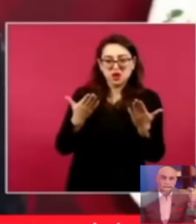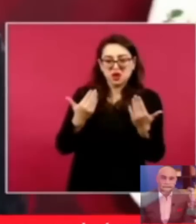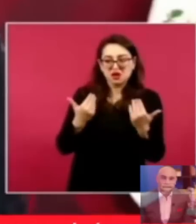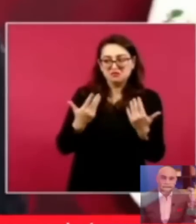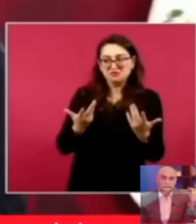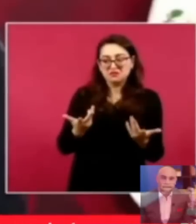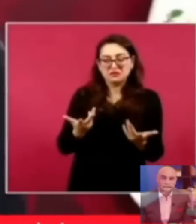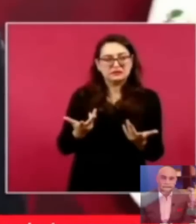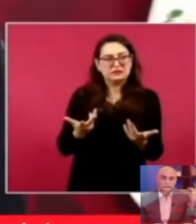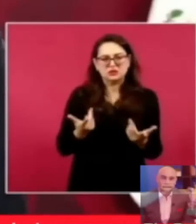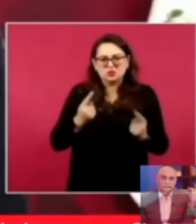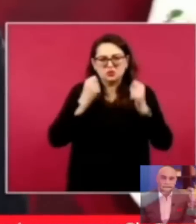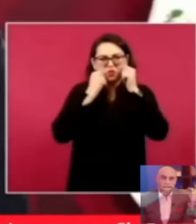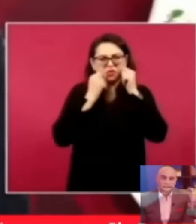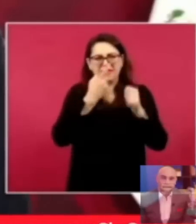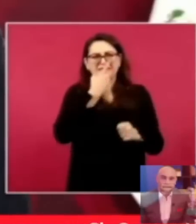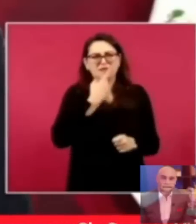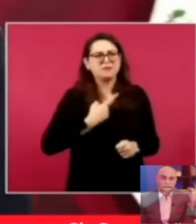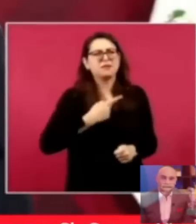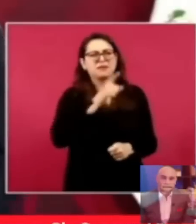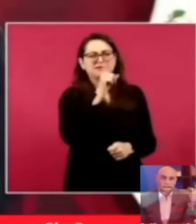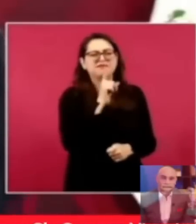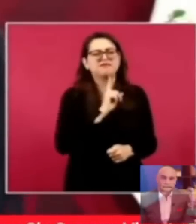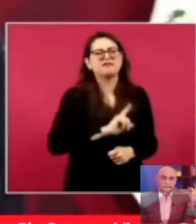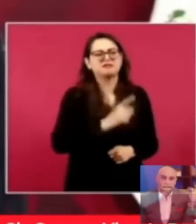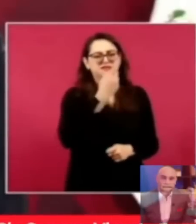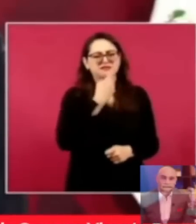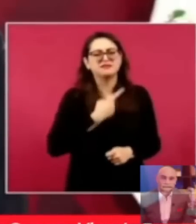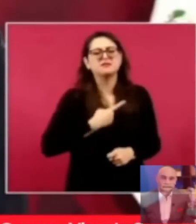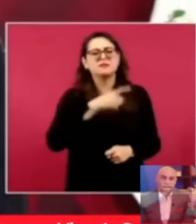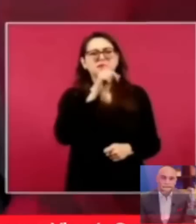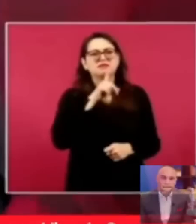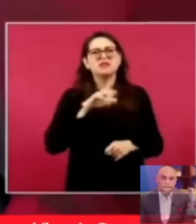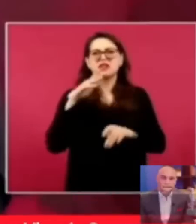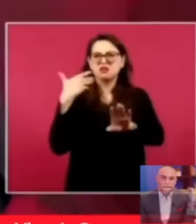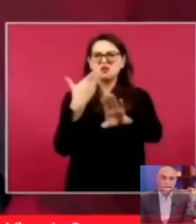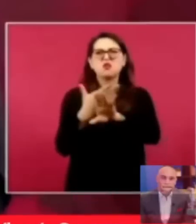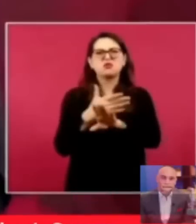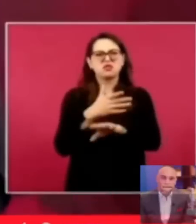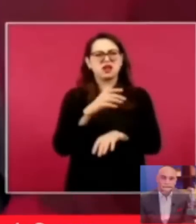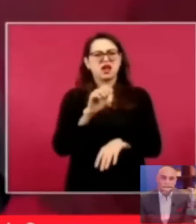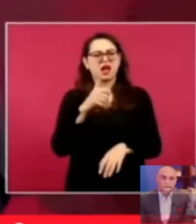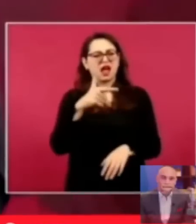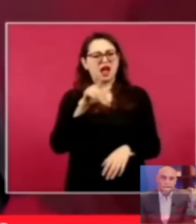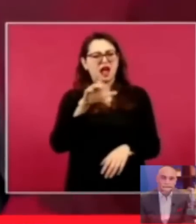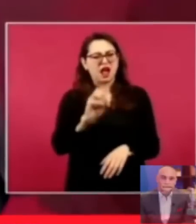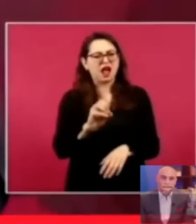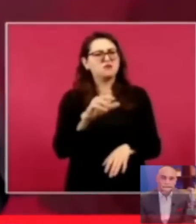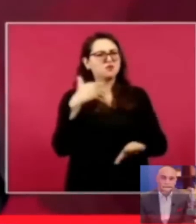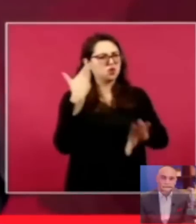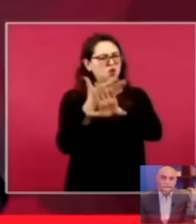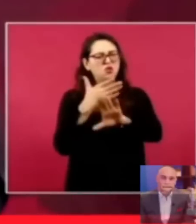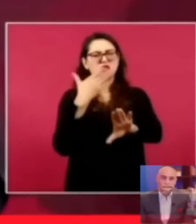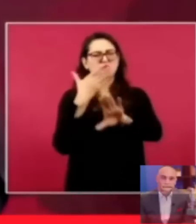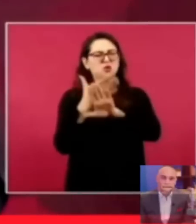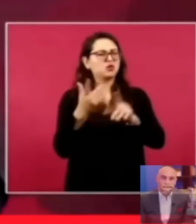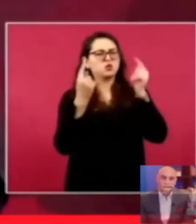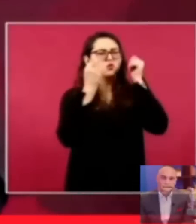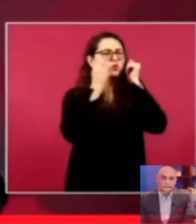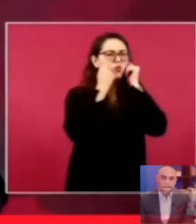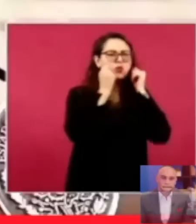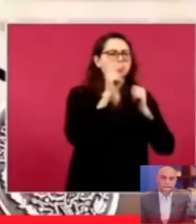que me gusta Si se trata de Andrés